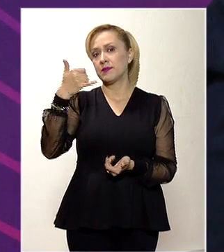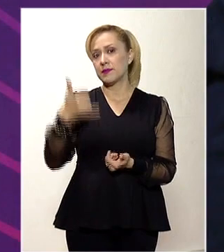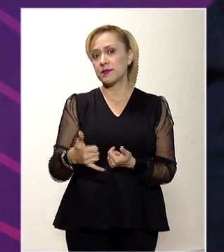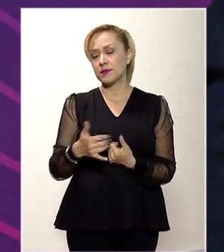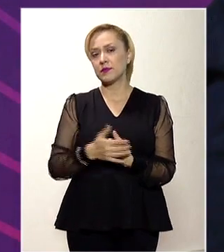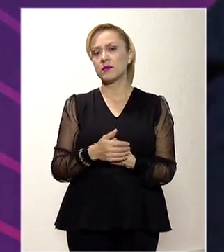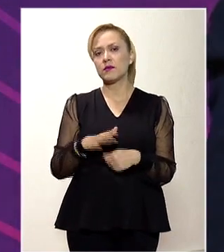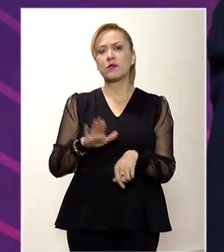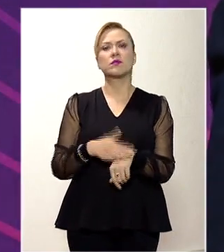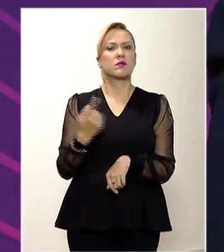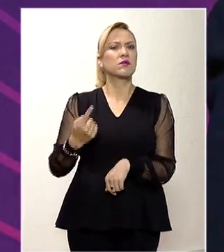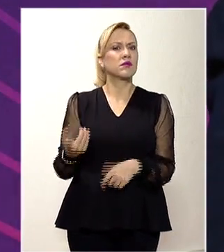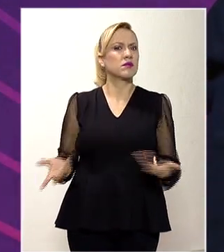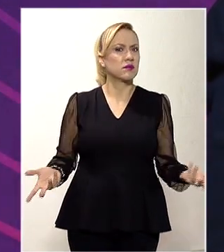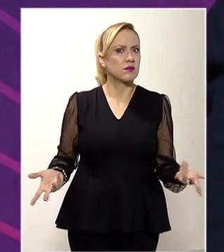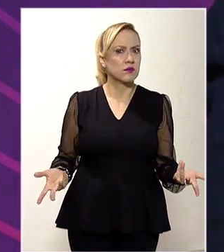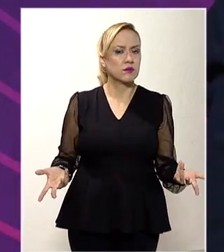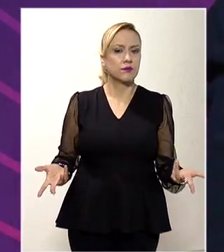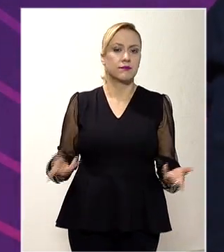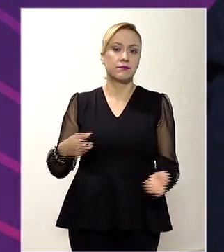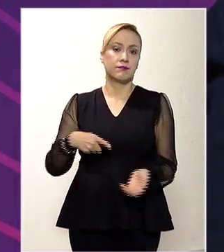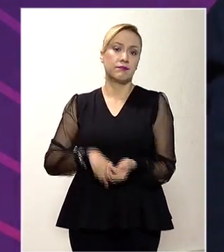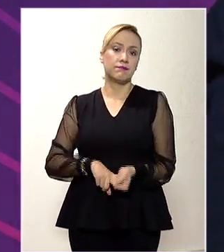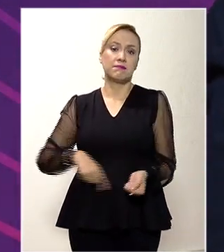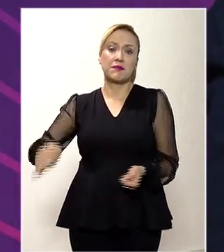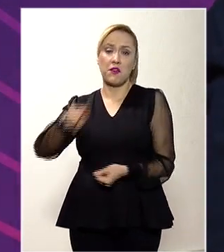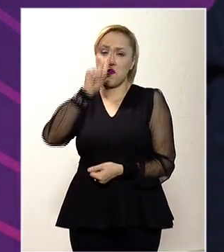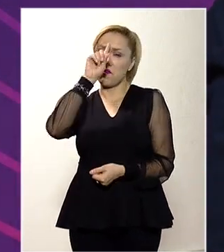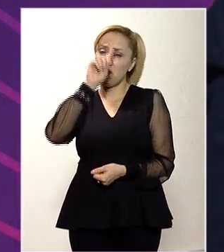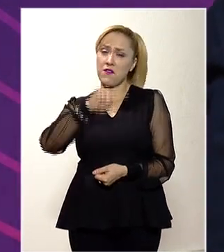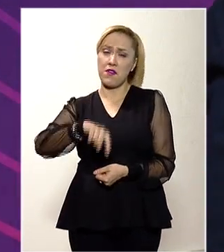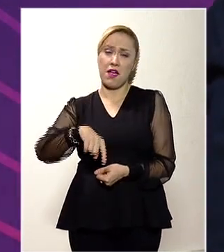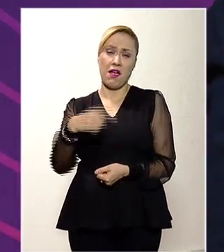¿Y por qué? Pues porque están en una condición de vulnerabilidad